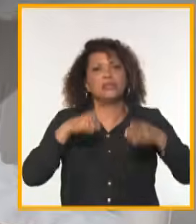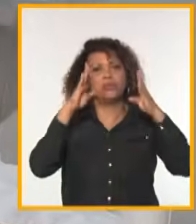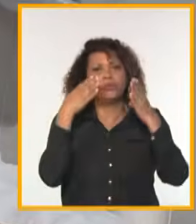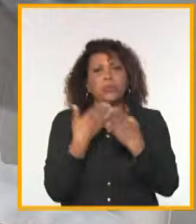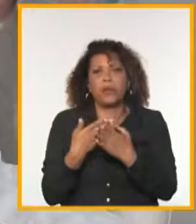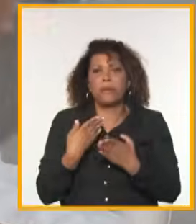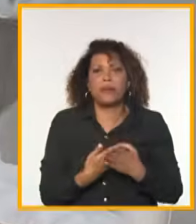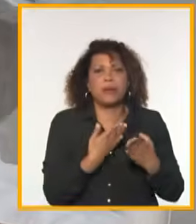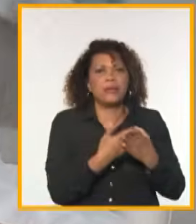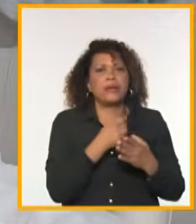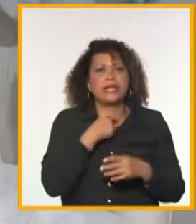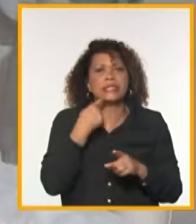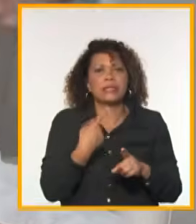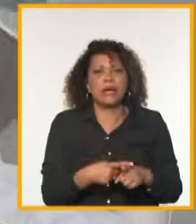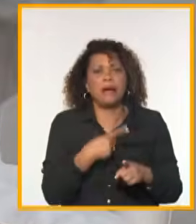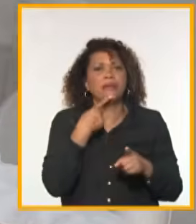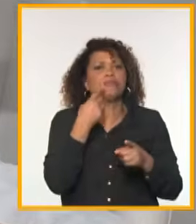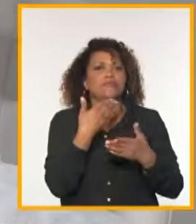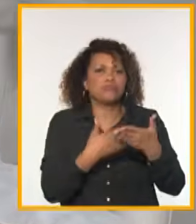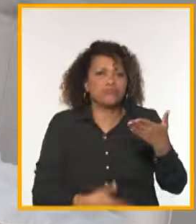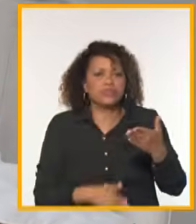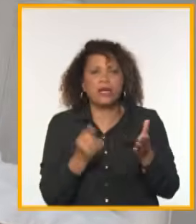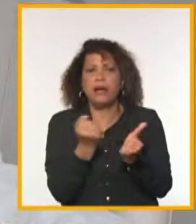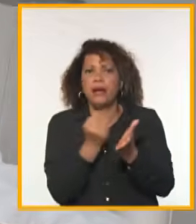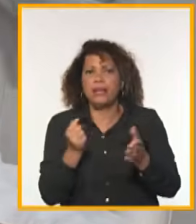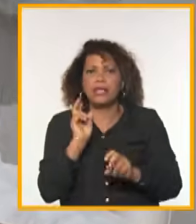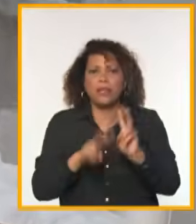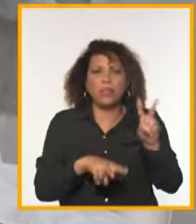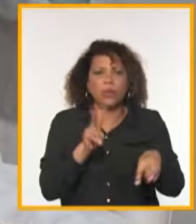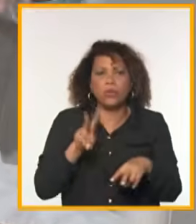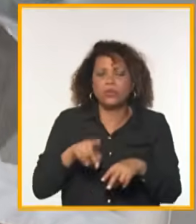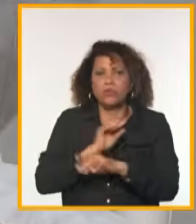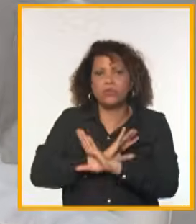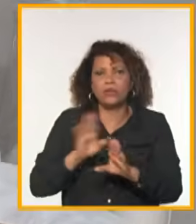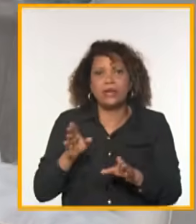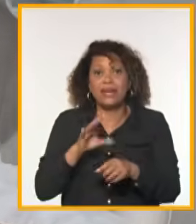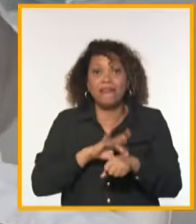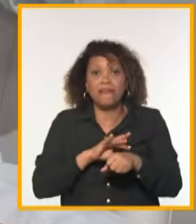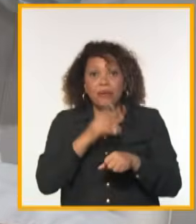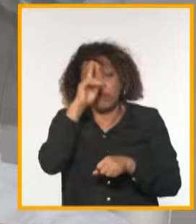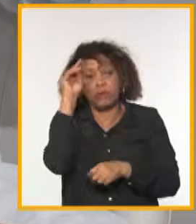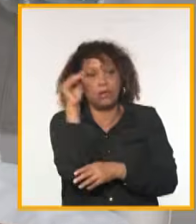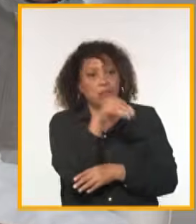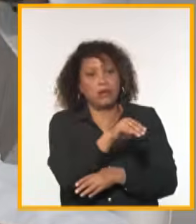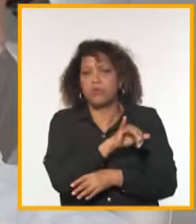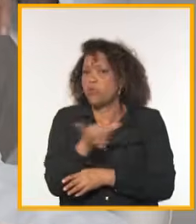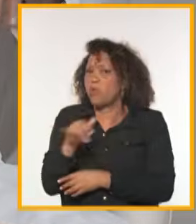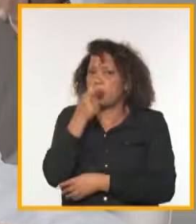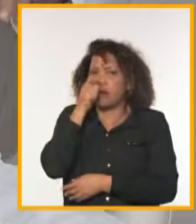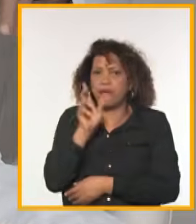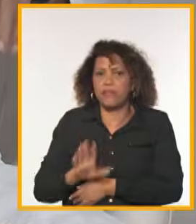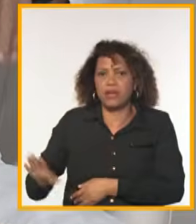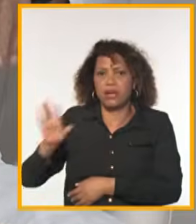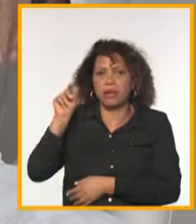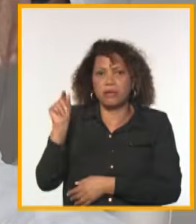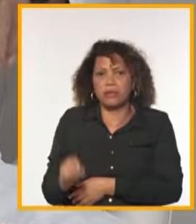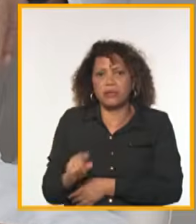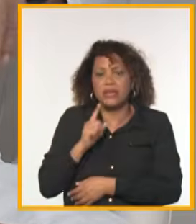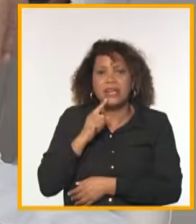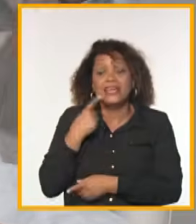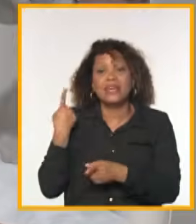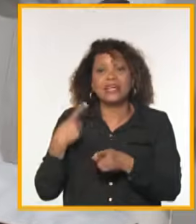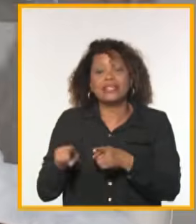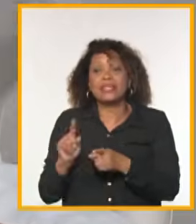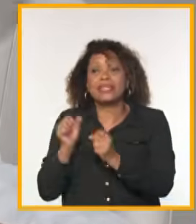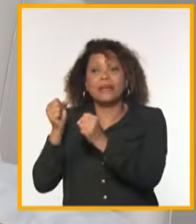se hacían otros exámenes, se descartaban, los enfermos se quedaban ingresados. Así pasaba con los africanos. Y los africanos que estaban en la Isla de la